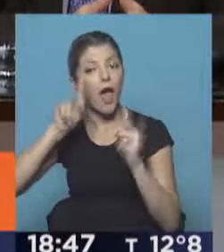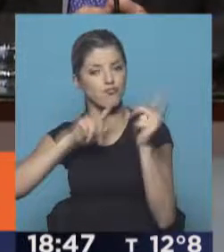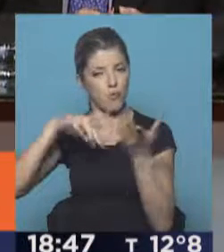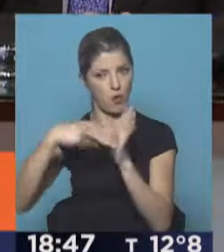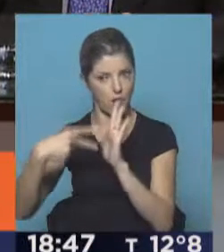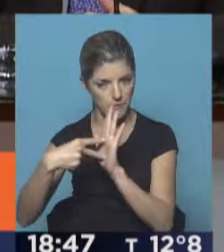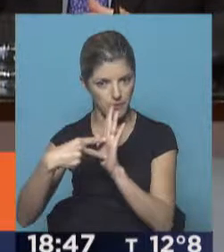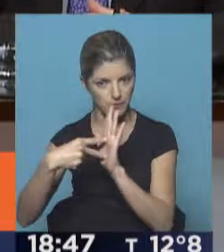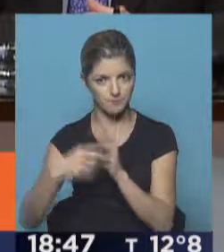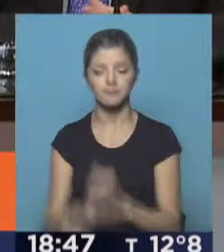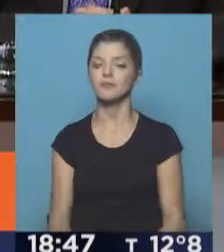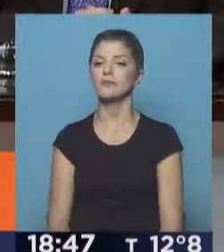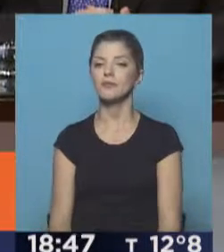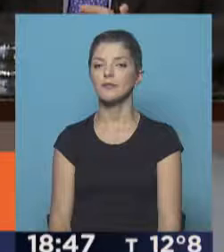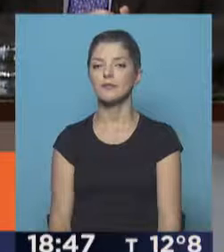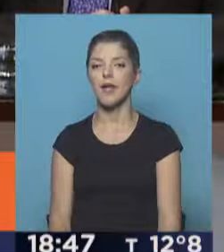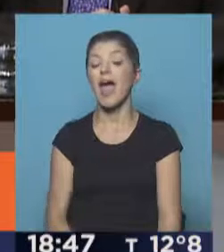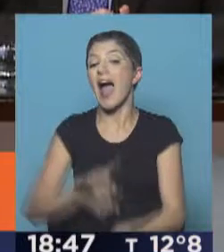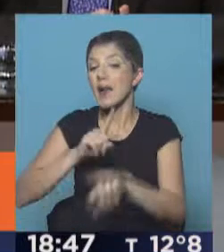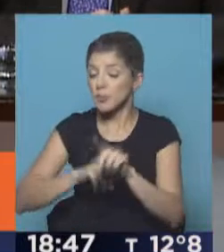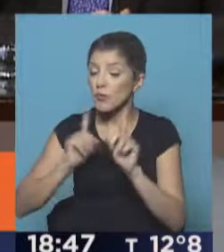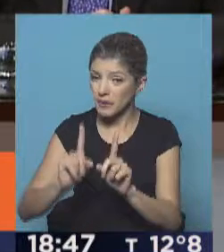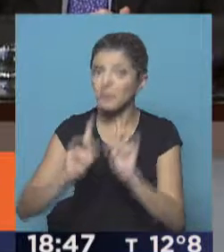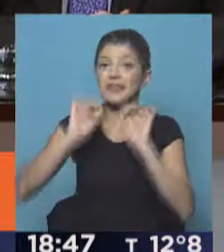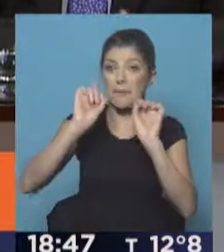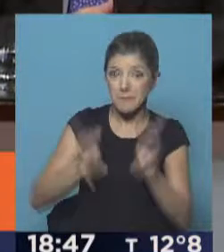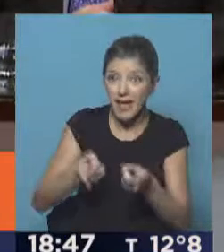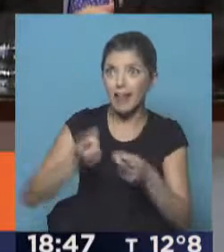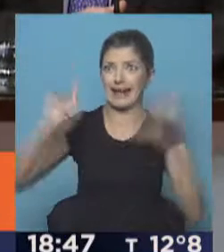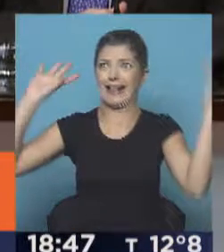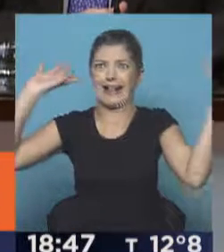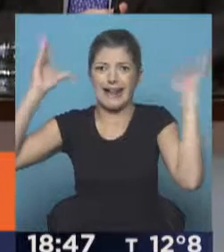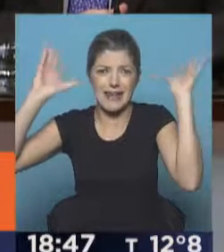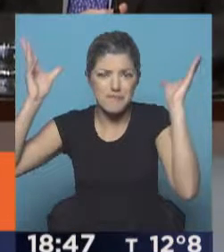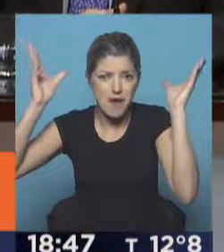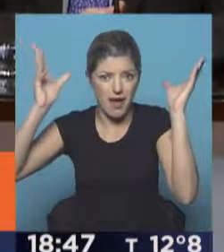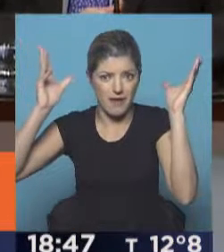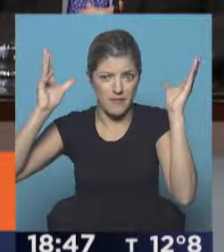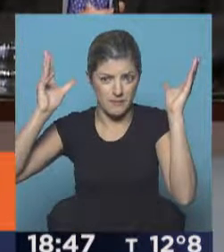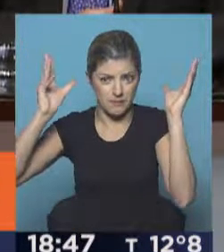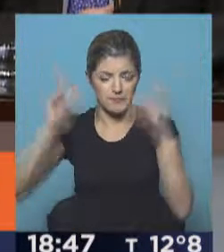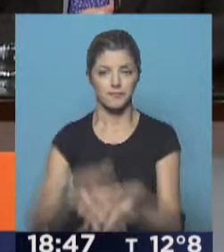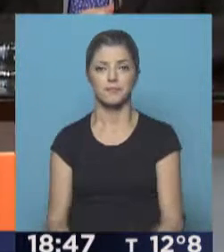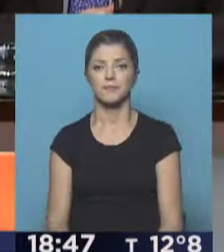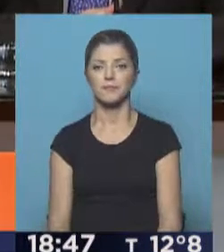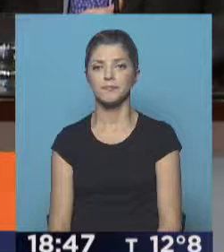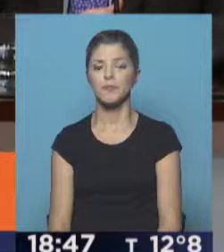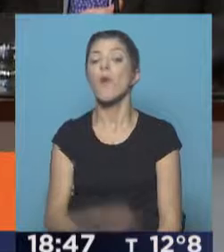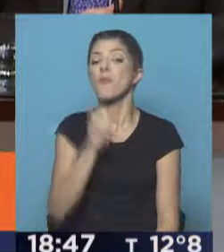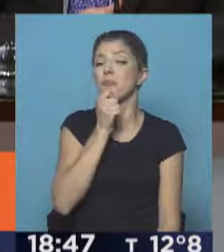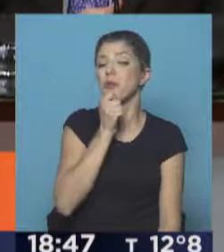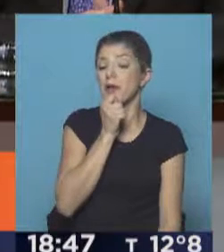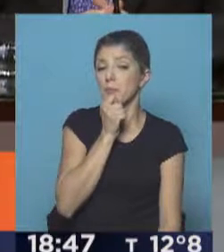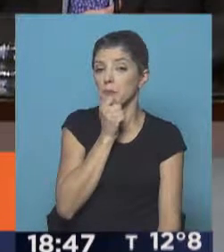agravado por la imprevisibilidad del clima, que genera situaciones muy particulares, como hemos